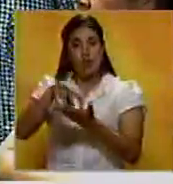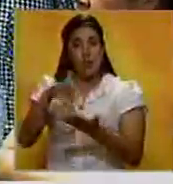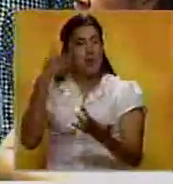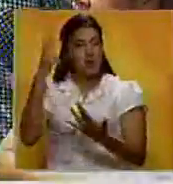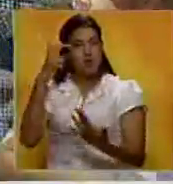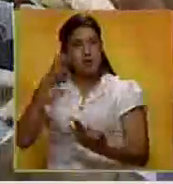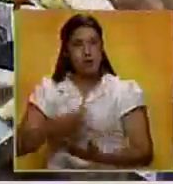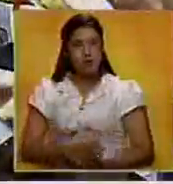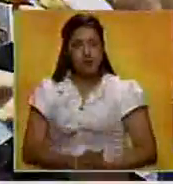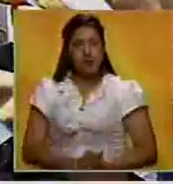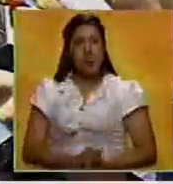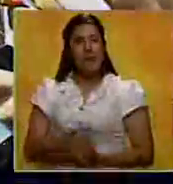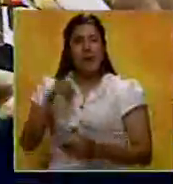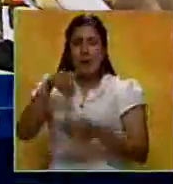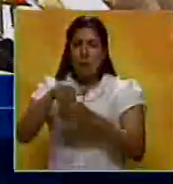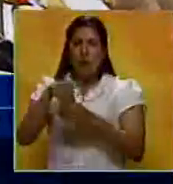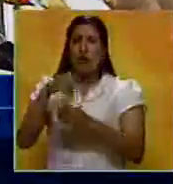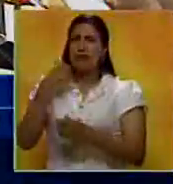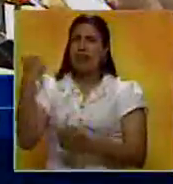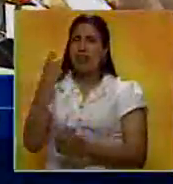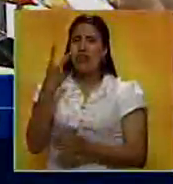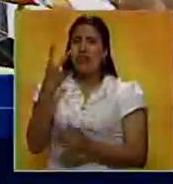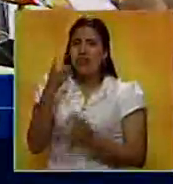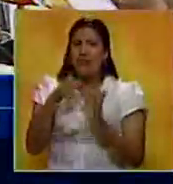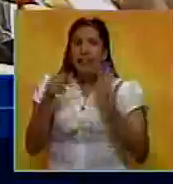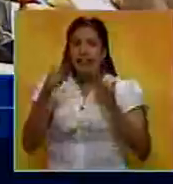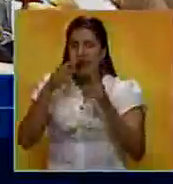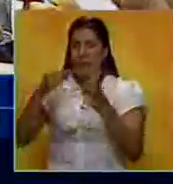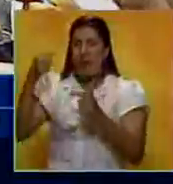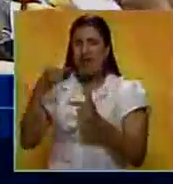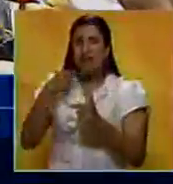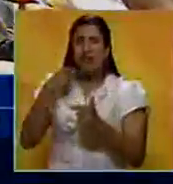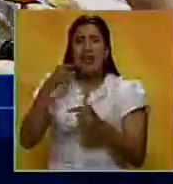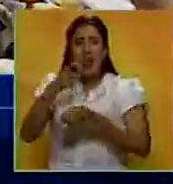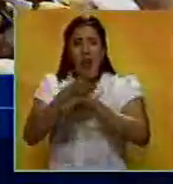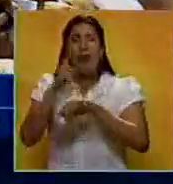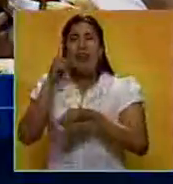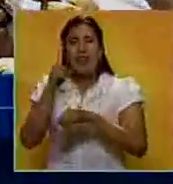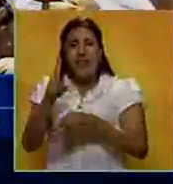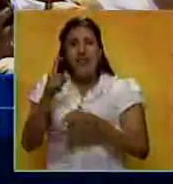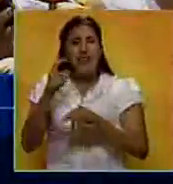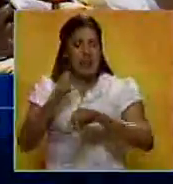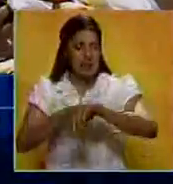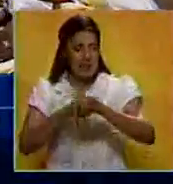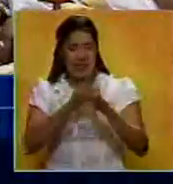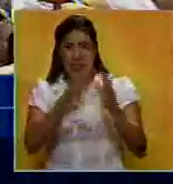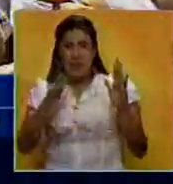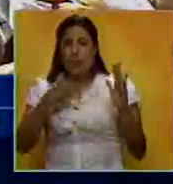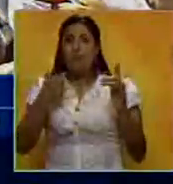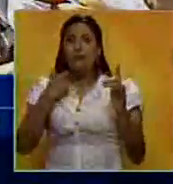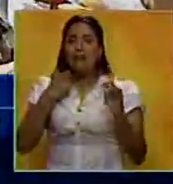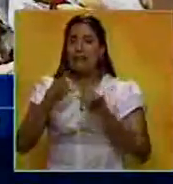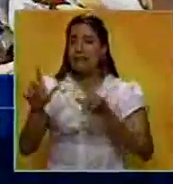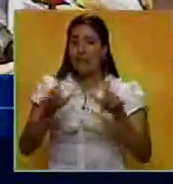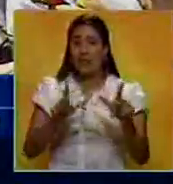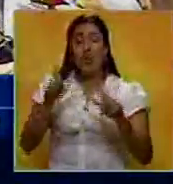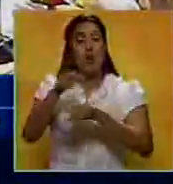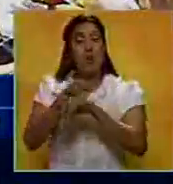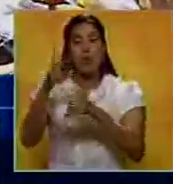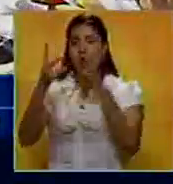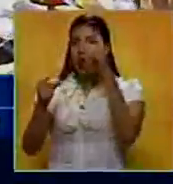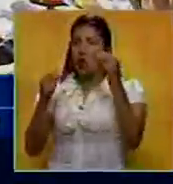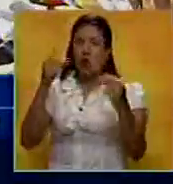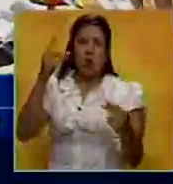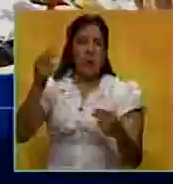regionales. Escuchemos. Estas elecciones están vencidas desde el año pasado. Los gobernadores tienen el periodo vencido y el gobierno se ha negado